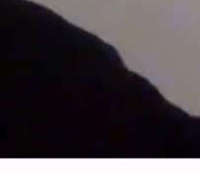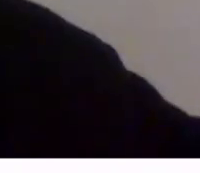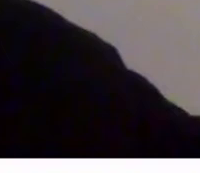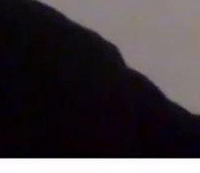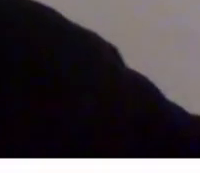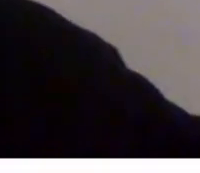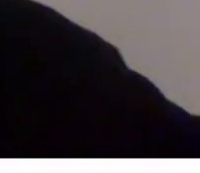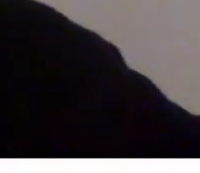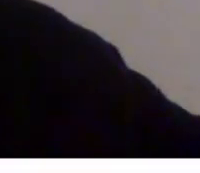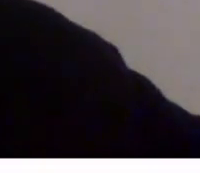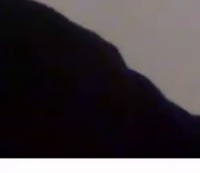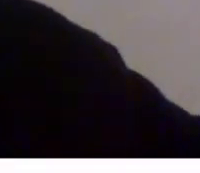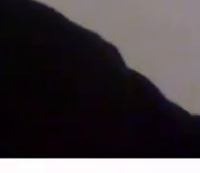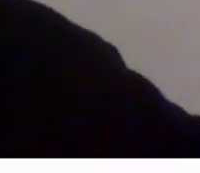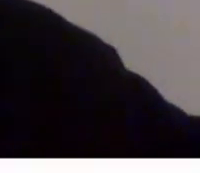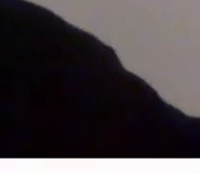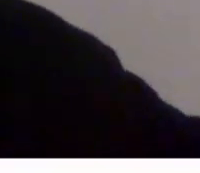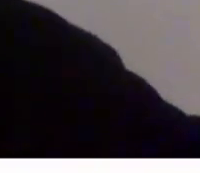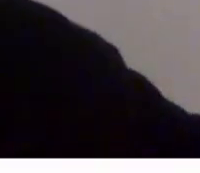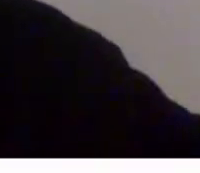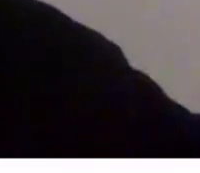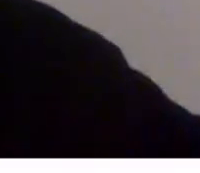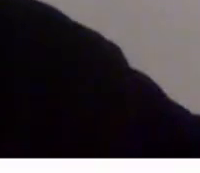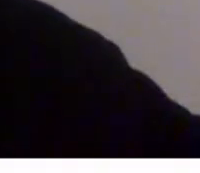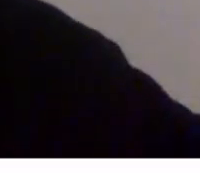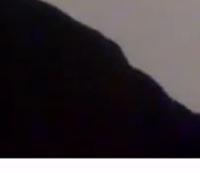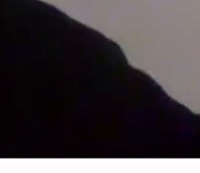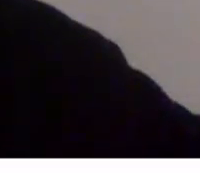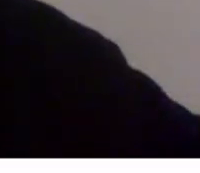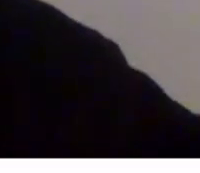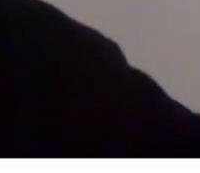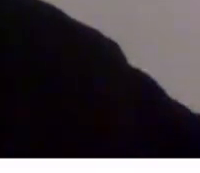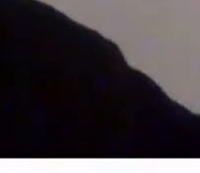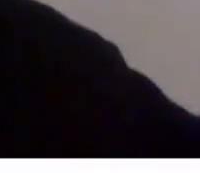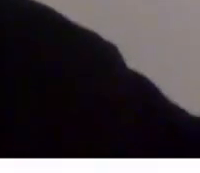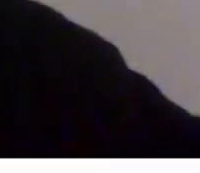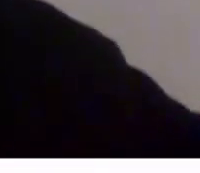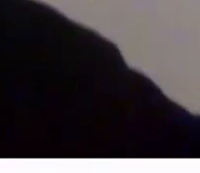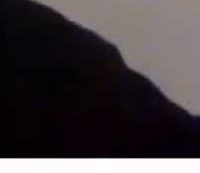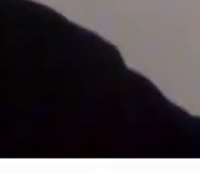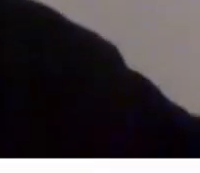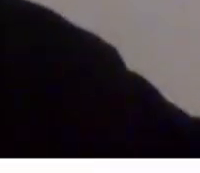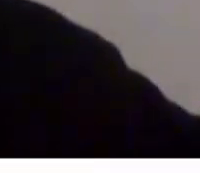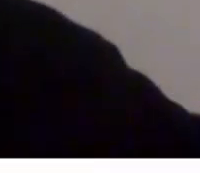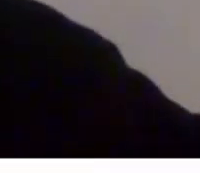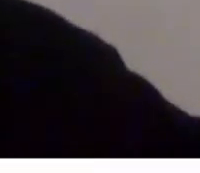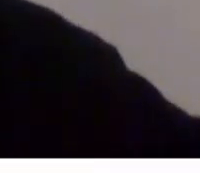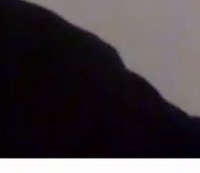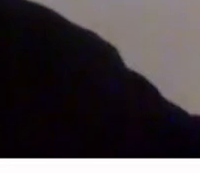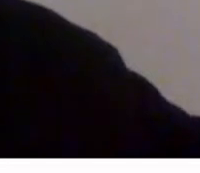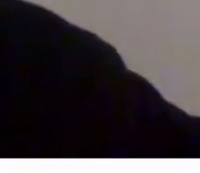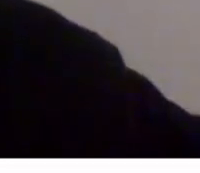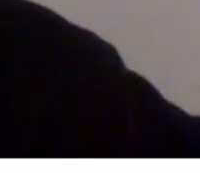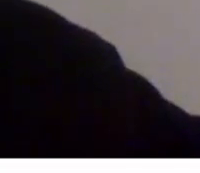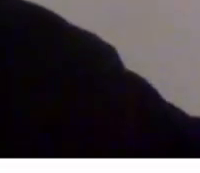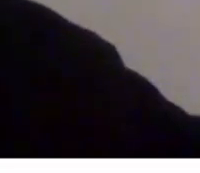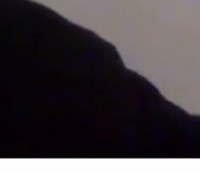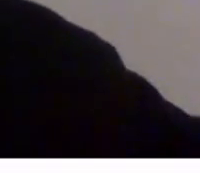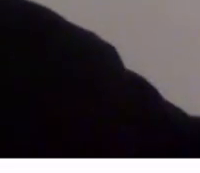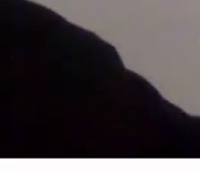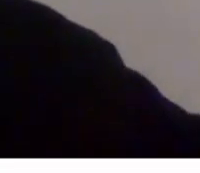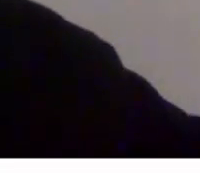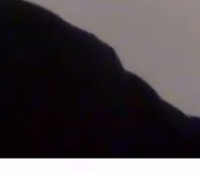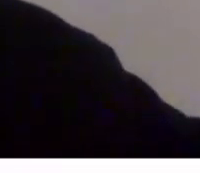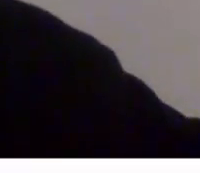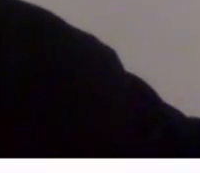211 años de un sueño colectivo inconcluso. A mí me parece que el 25 de mayo merece ser pasado